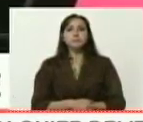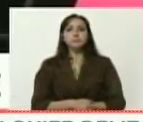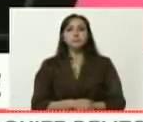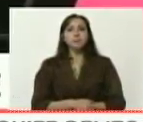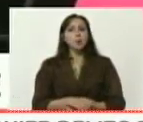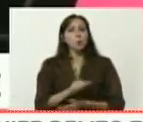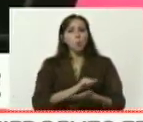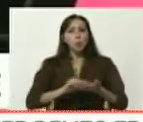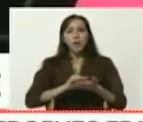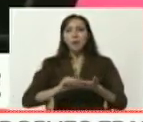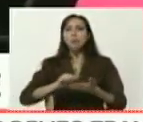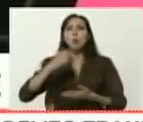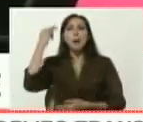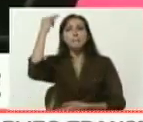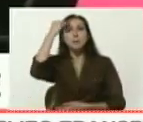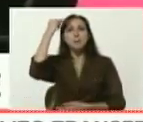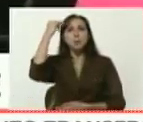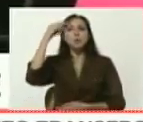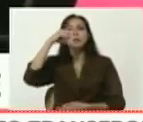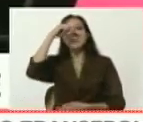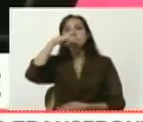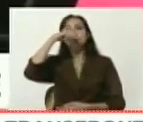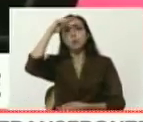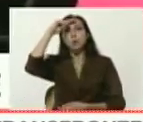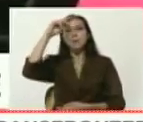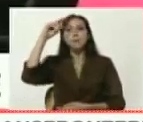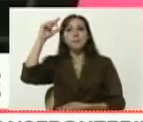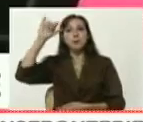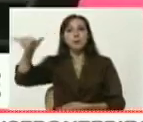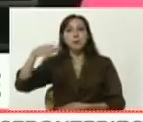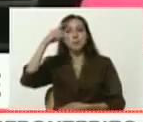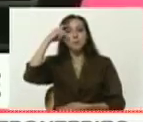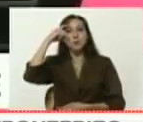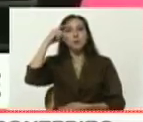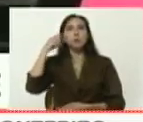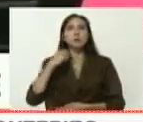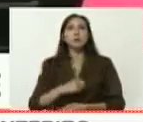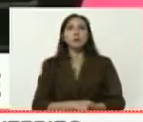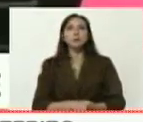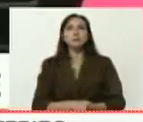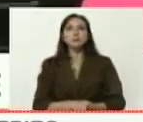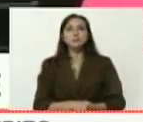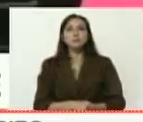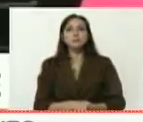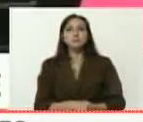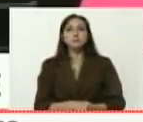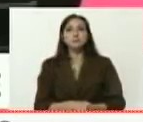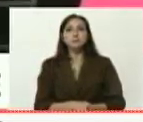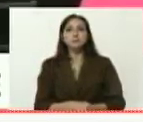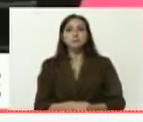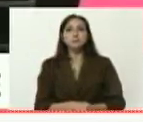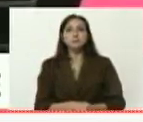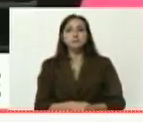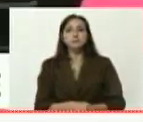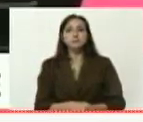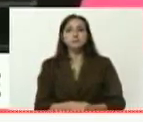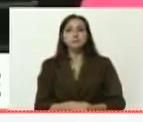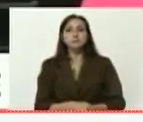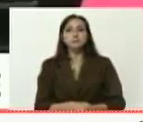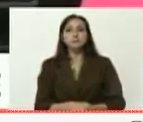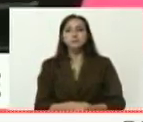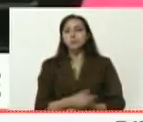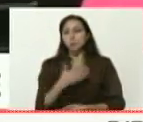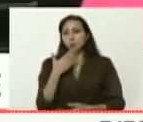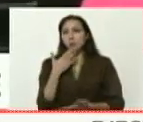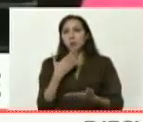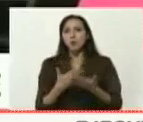Rodríguez, que fue su lucha, su combate. Y aquí están los hombres de Hugo Rafael Chávez Frías. Yo le doy las